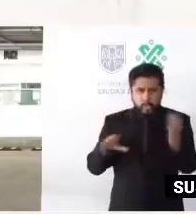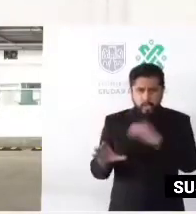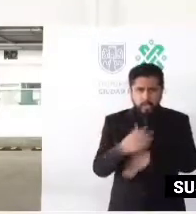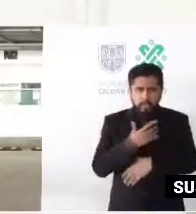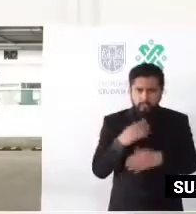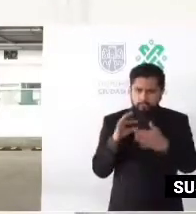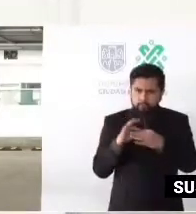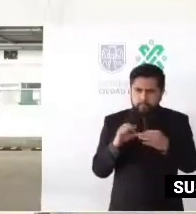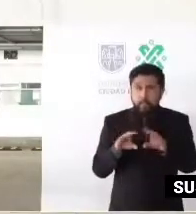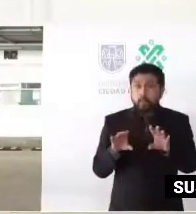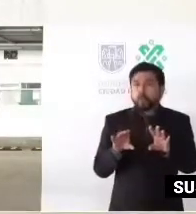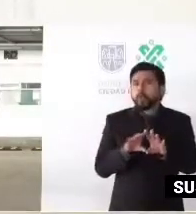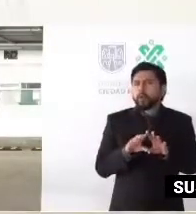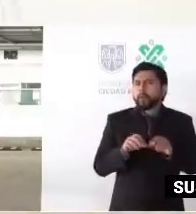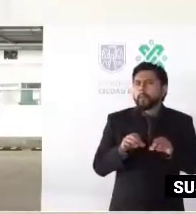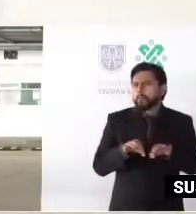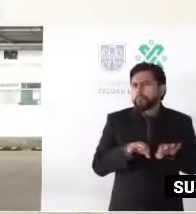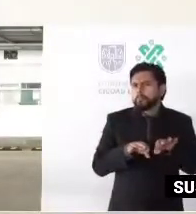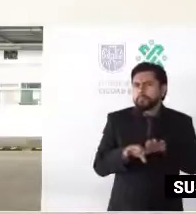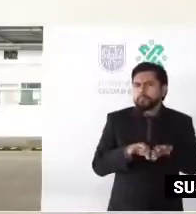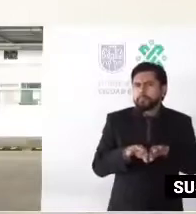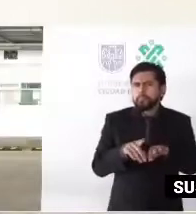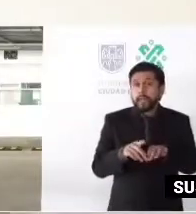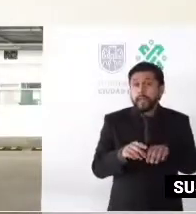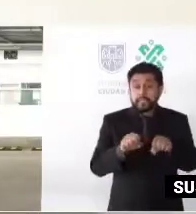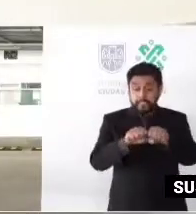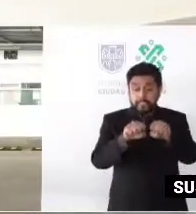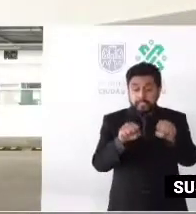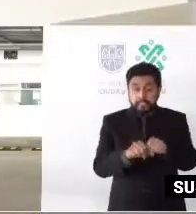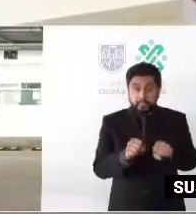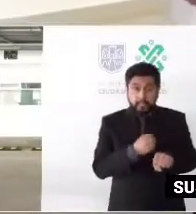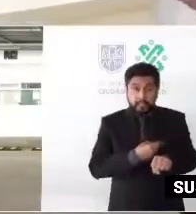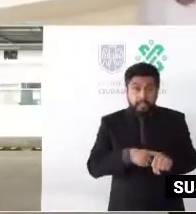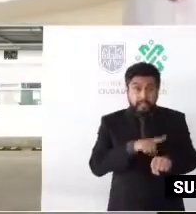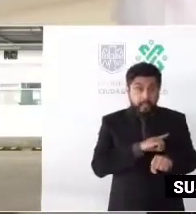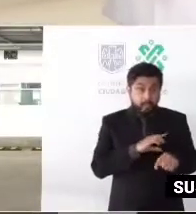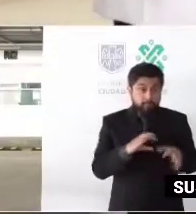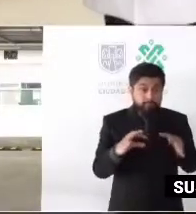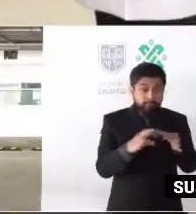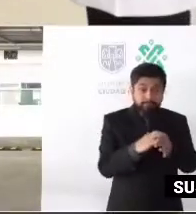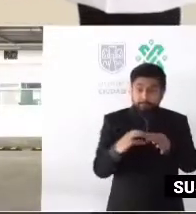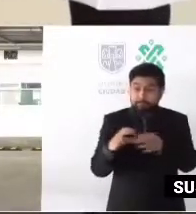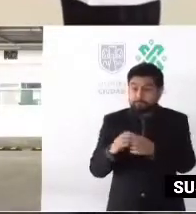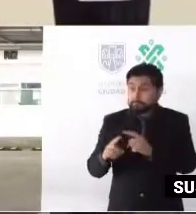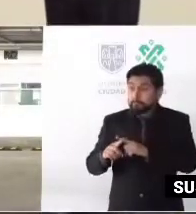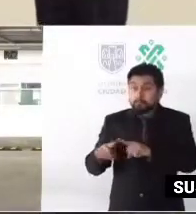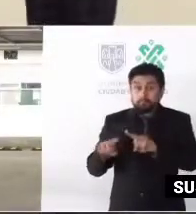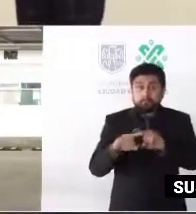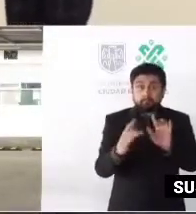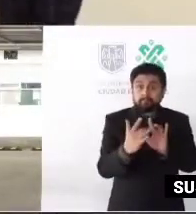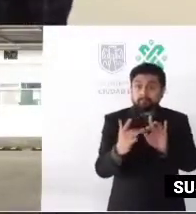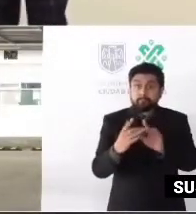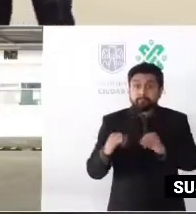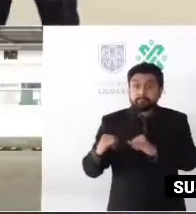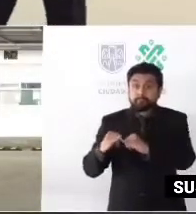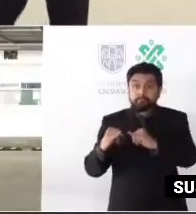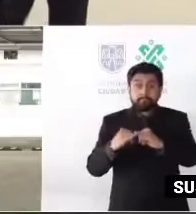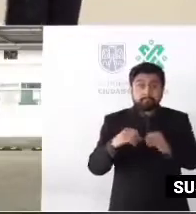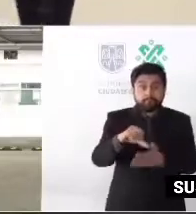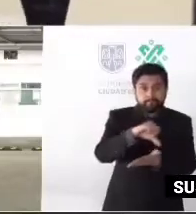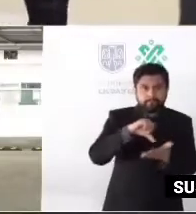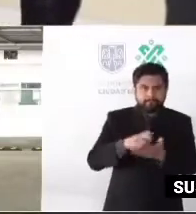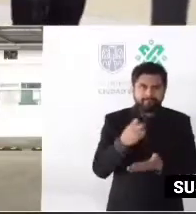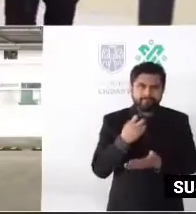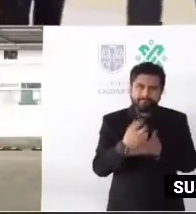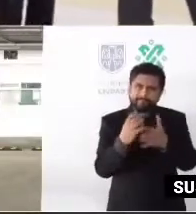gobierno, de articular el sistema de salud y darle fluidez para que trabaje en redes integradas e integrales de